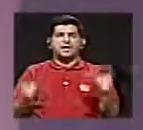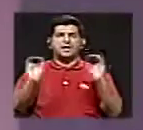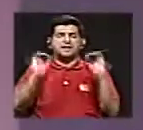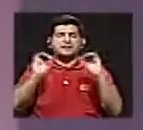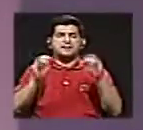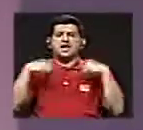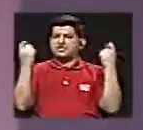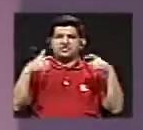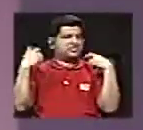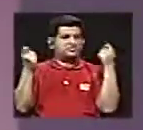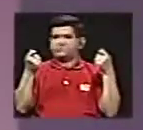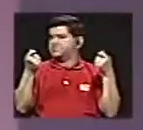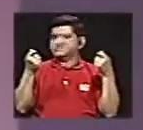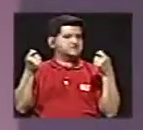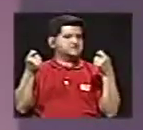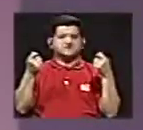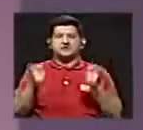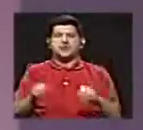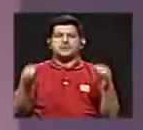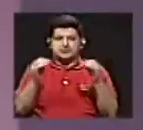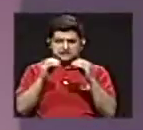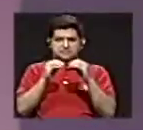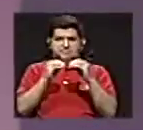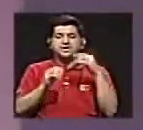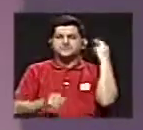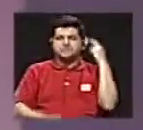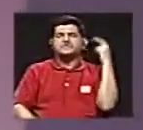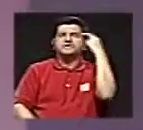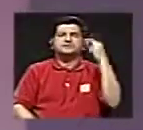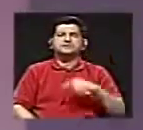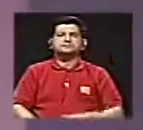que festejar, más que reflexionar, ¿verdad?